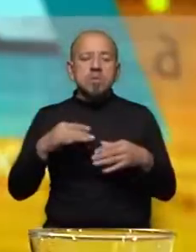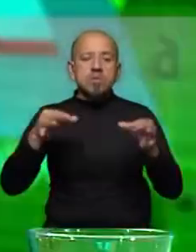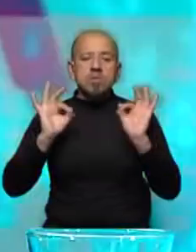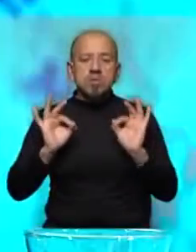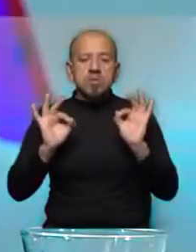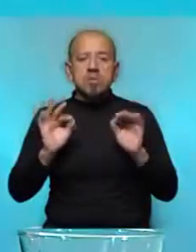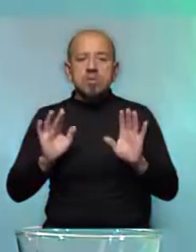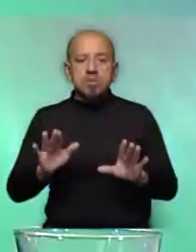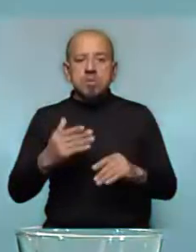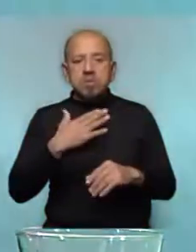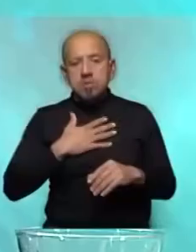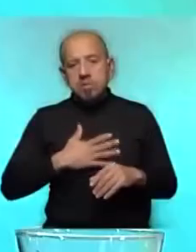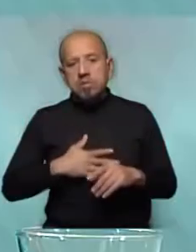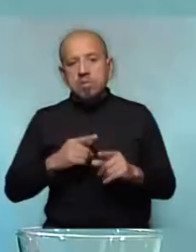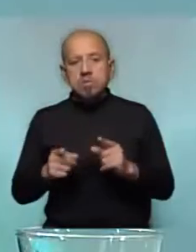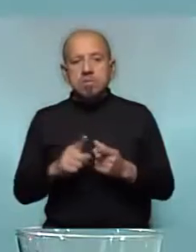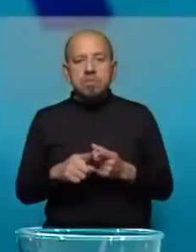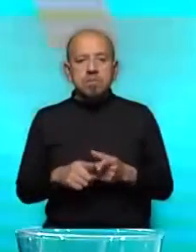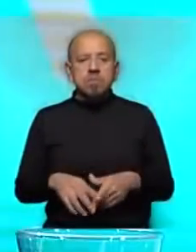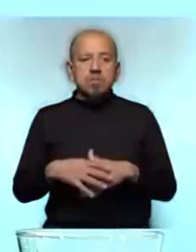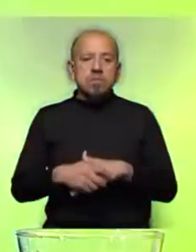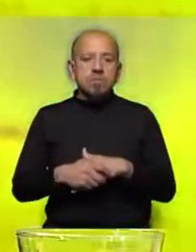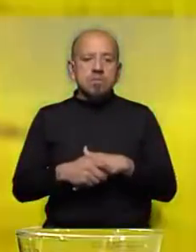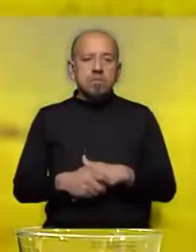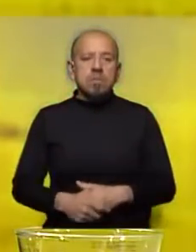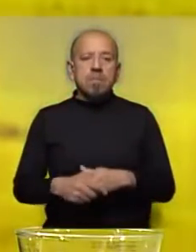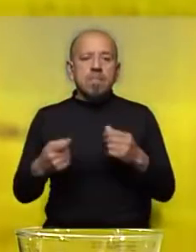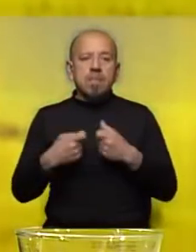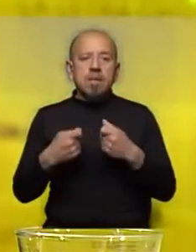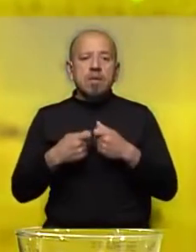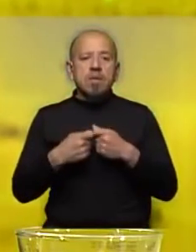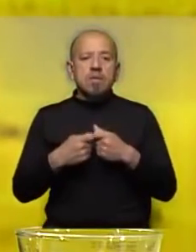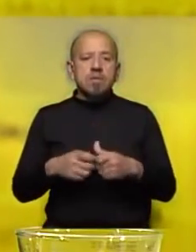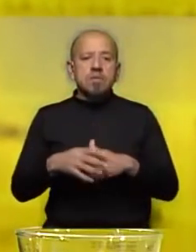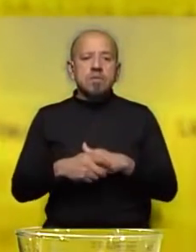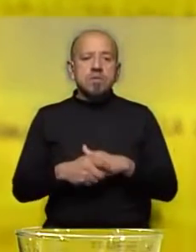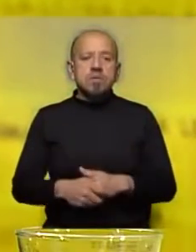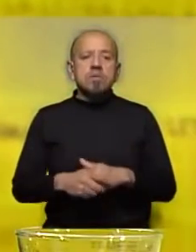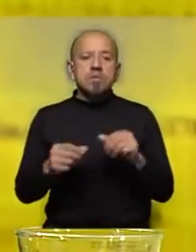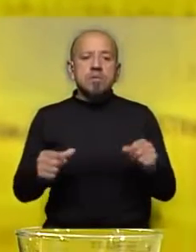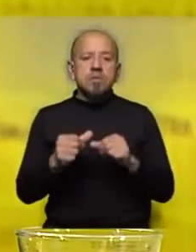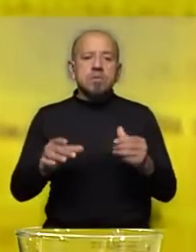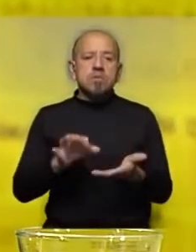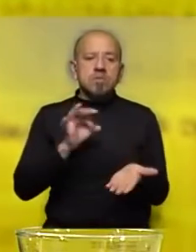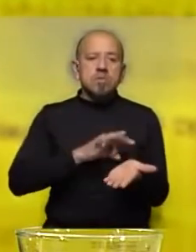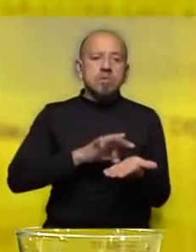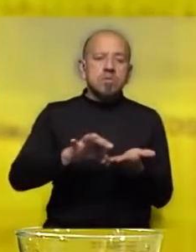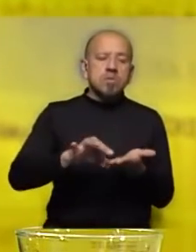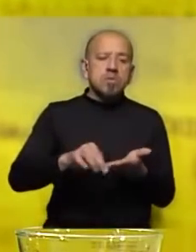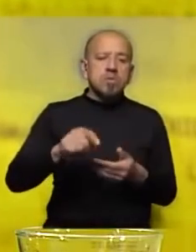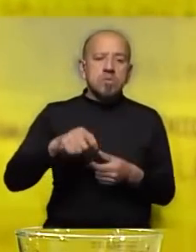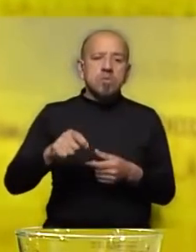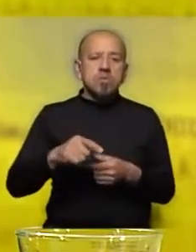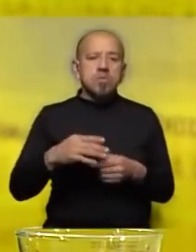estoy muy tranquilo con amigos con socios que son más que socio amigos que brindamos un servicio jurídico de calidad y estoy muy